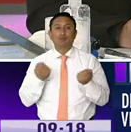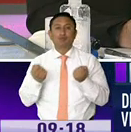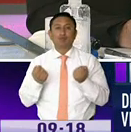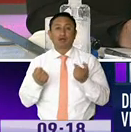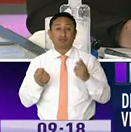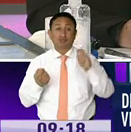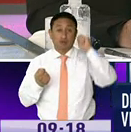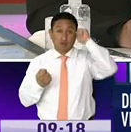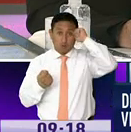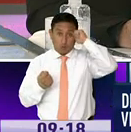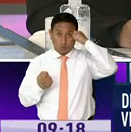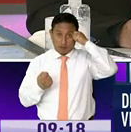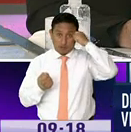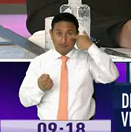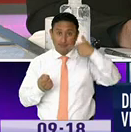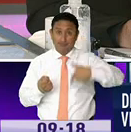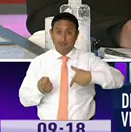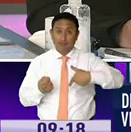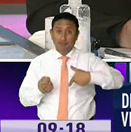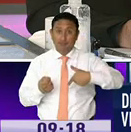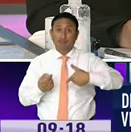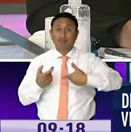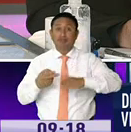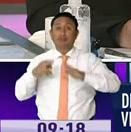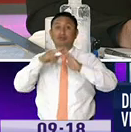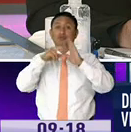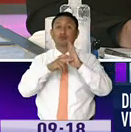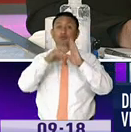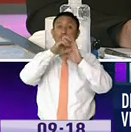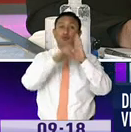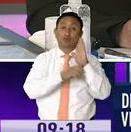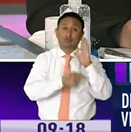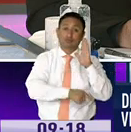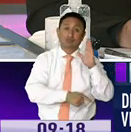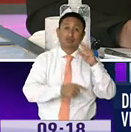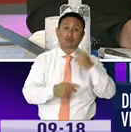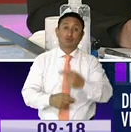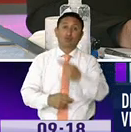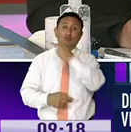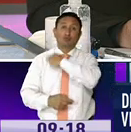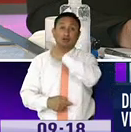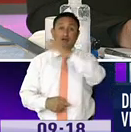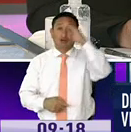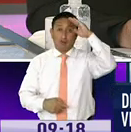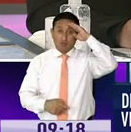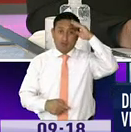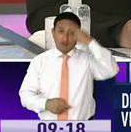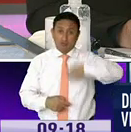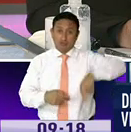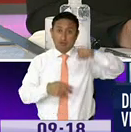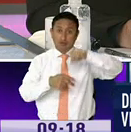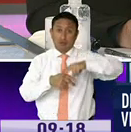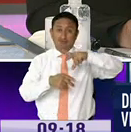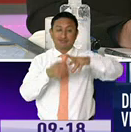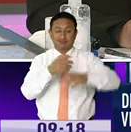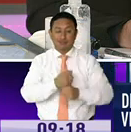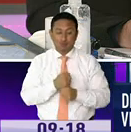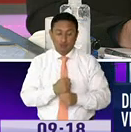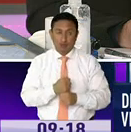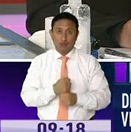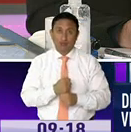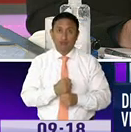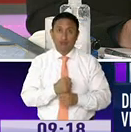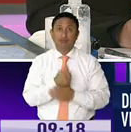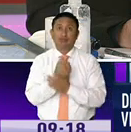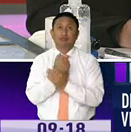olvidemos que por norma constitucional es la Policía Nacional la encargada de dar la seguridad a los ecuatorianos. De